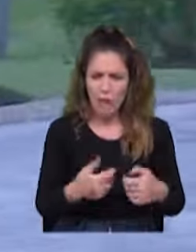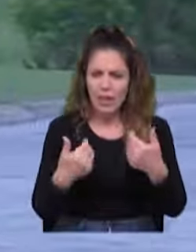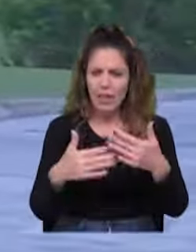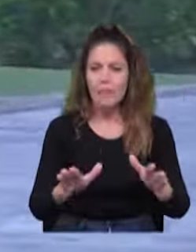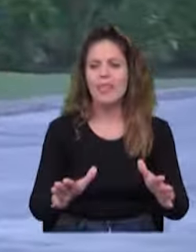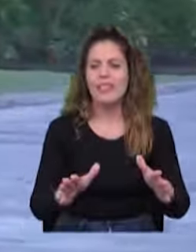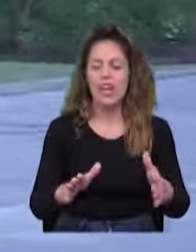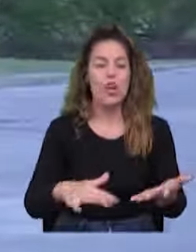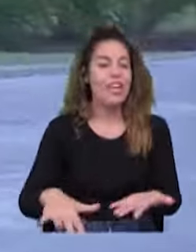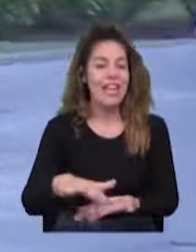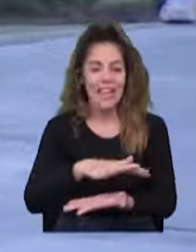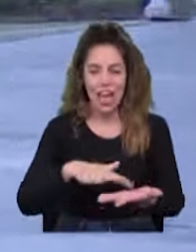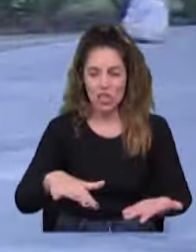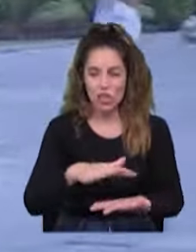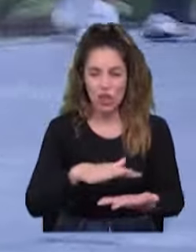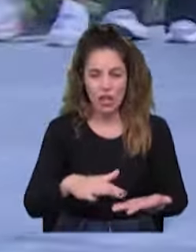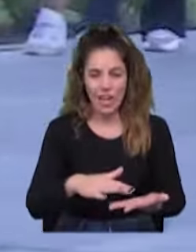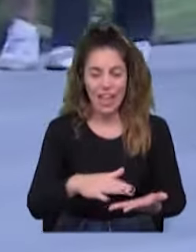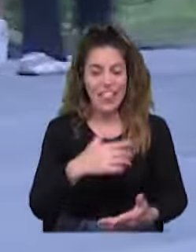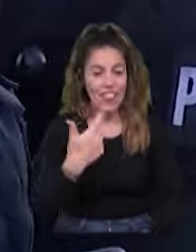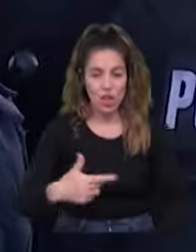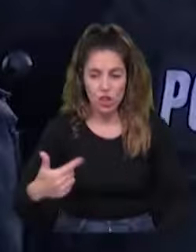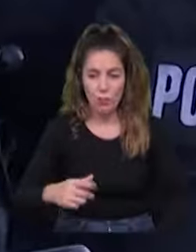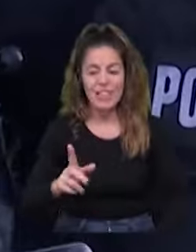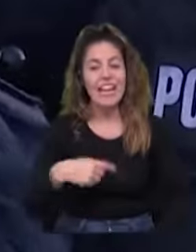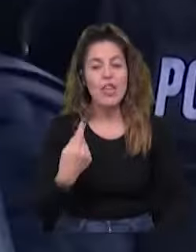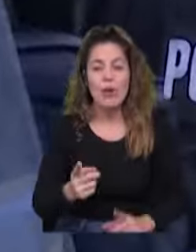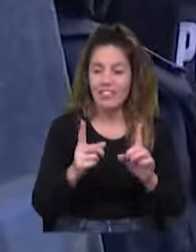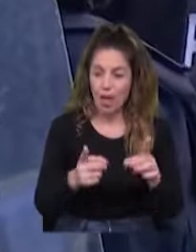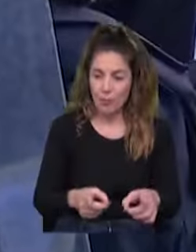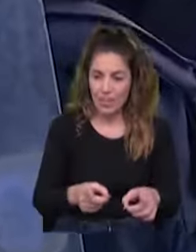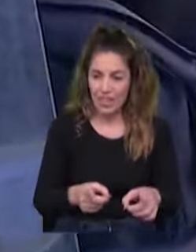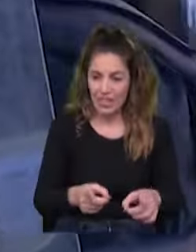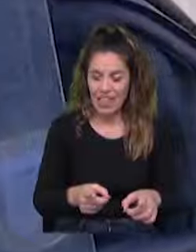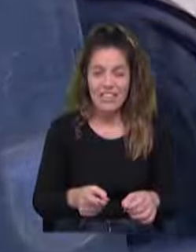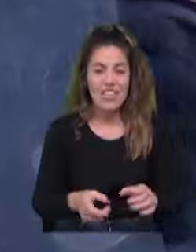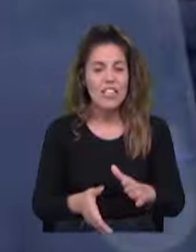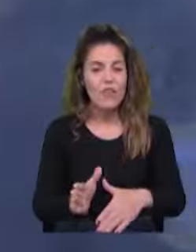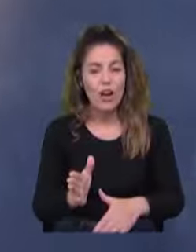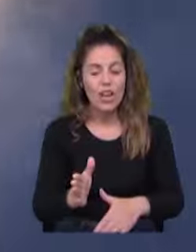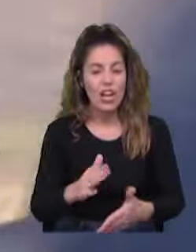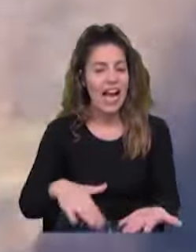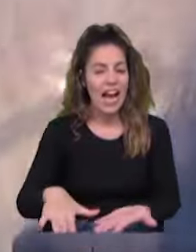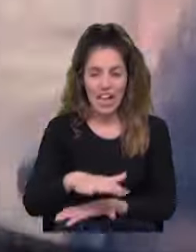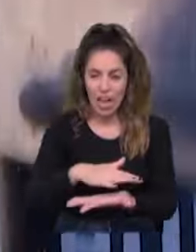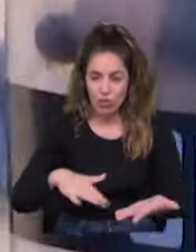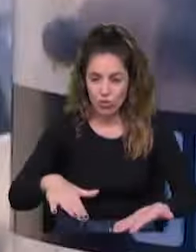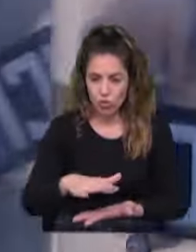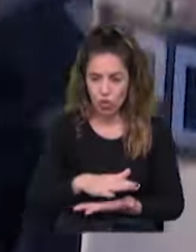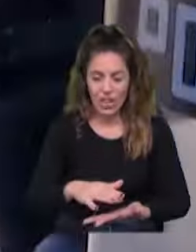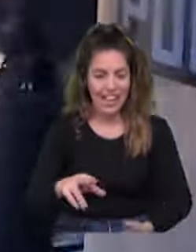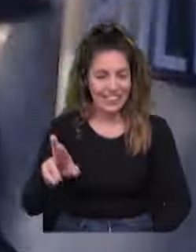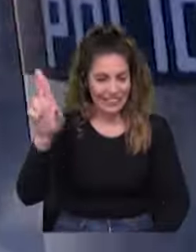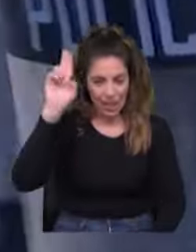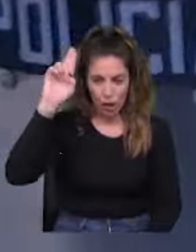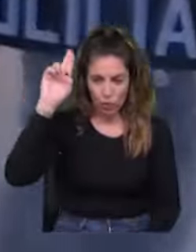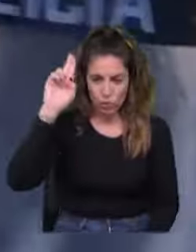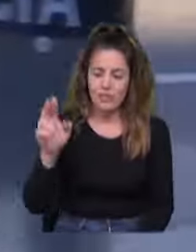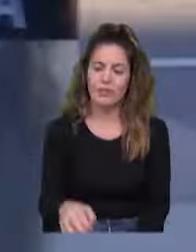decíamos en la zona de nuevo centro que luego además además se trasladaron hasta la zona de tres